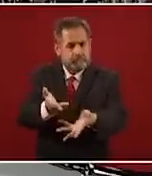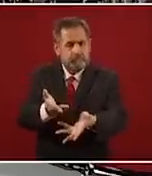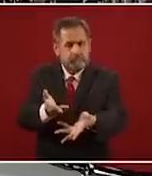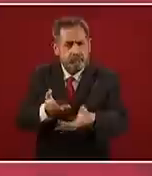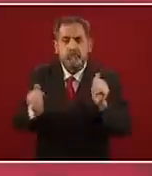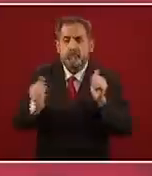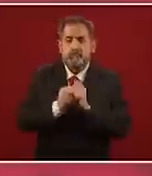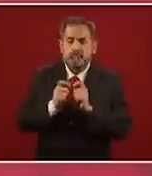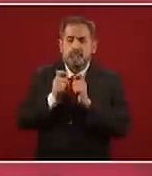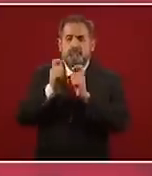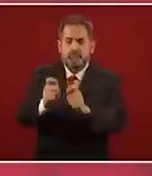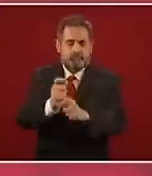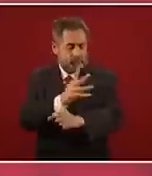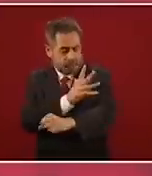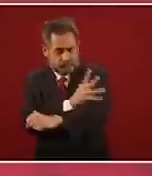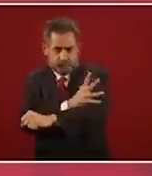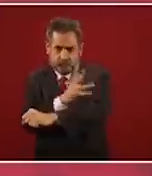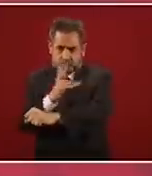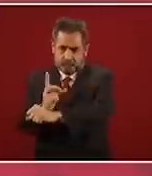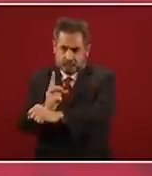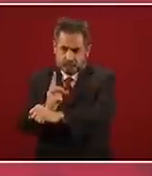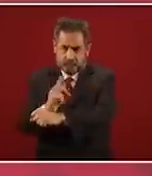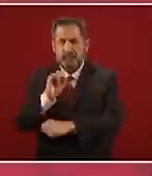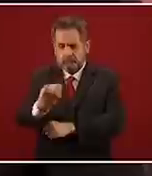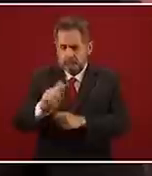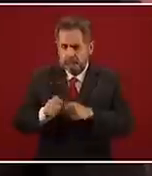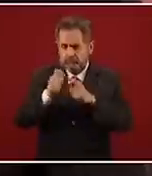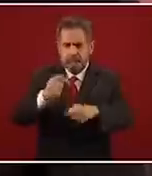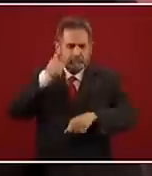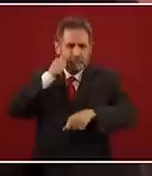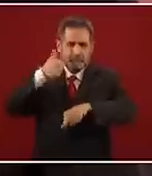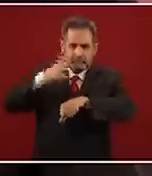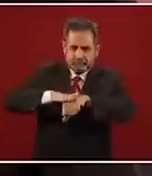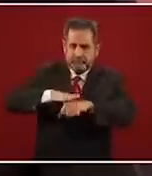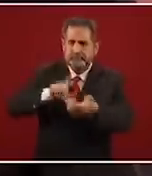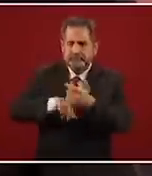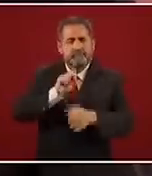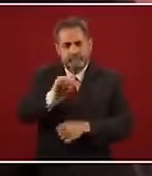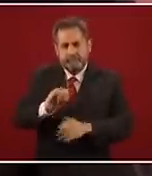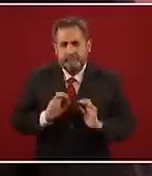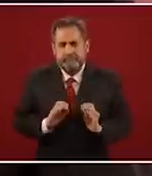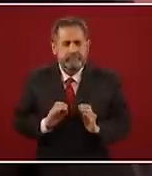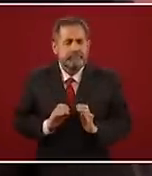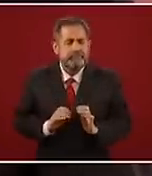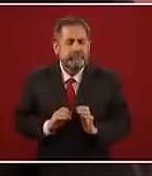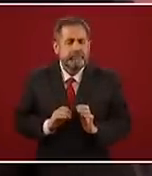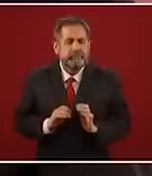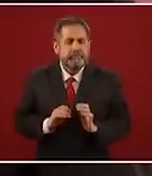el distintivo de la honestidad, o sea, que sea gente honesta.